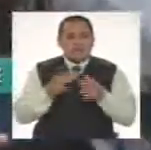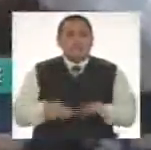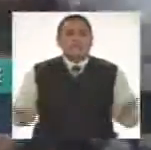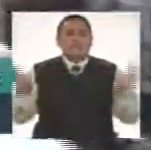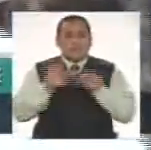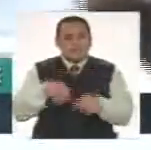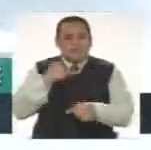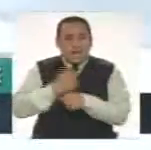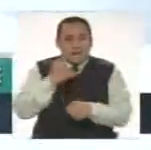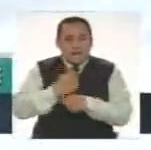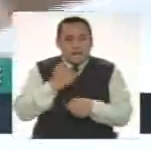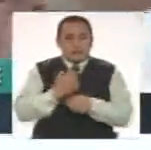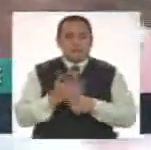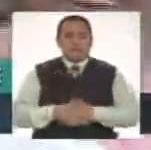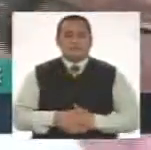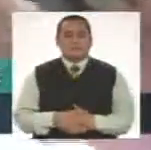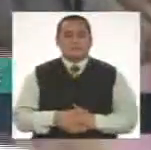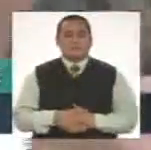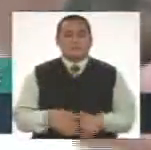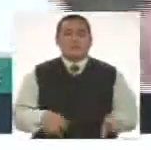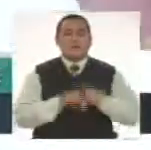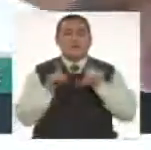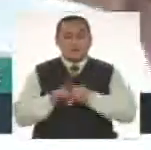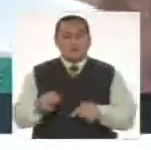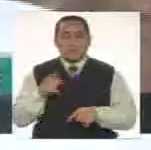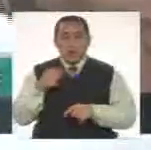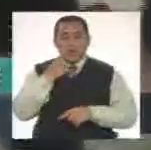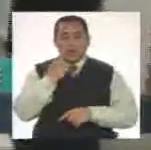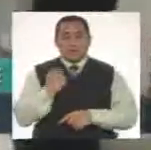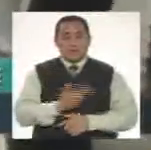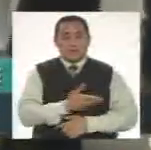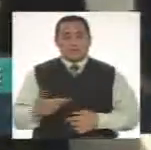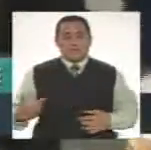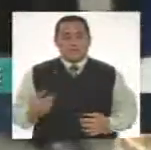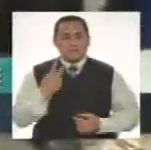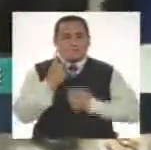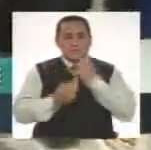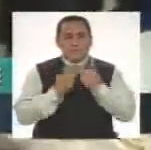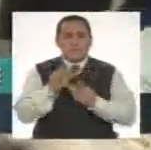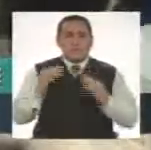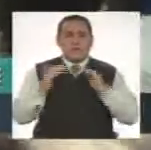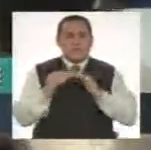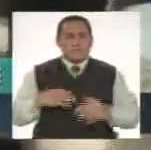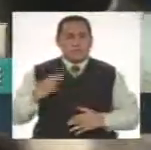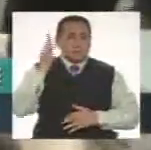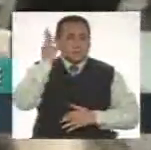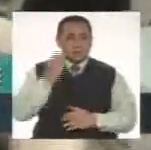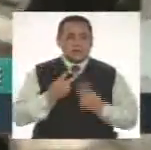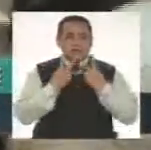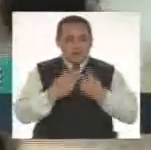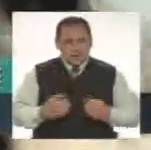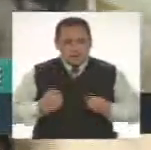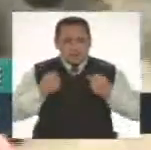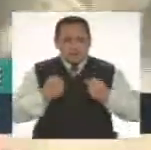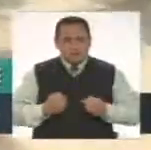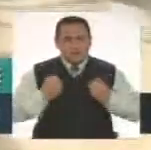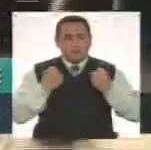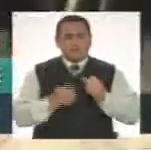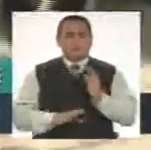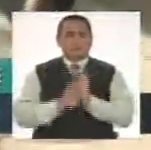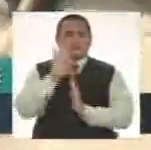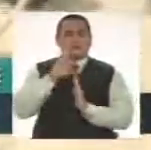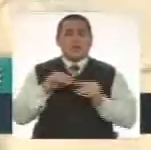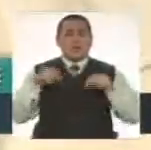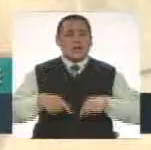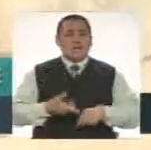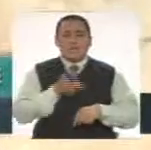administrarla. El mandatario visitó la casa de Manuela, quien le explicaba el esfuerzo constante que hacía al sacar el agua. Acá no ha llegado